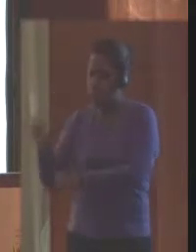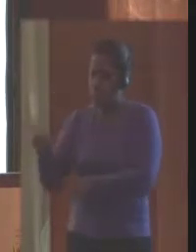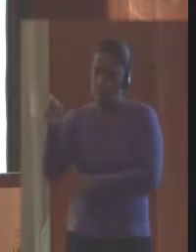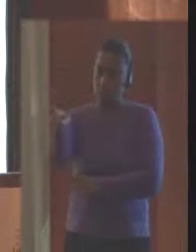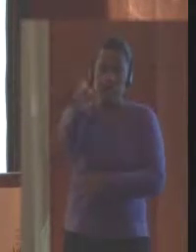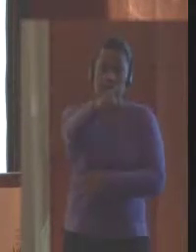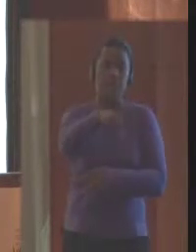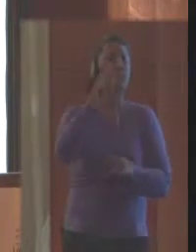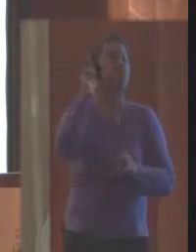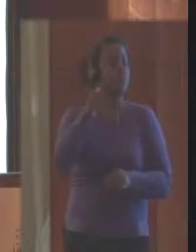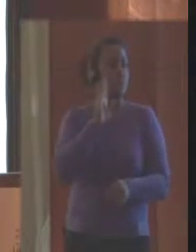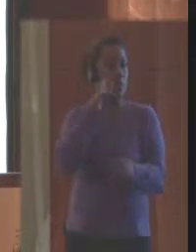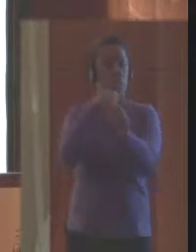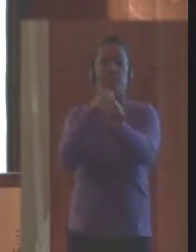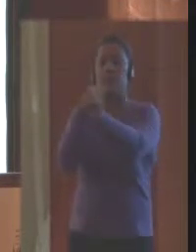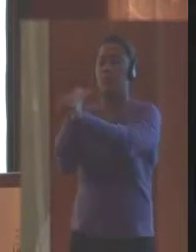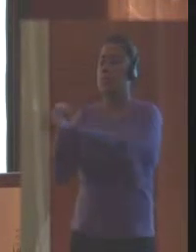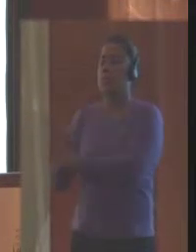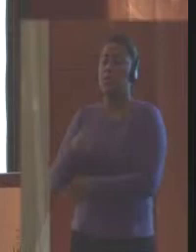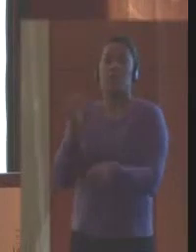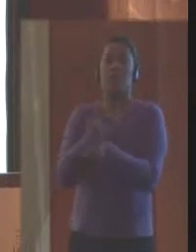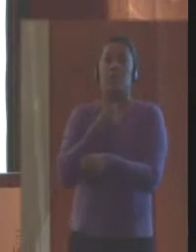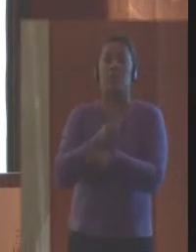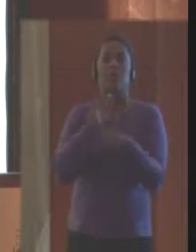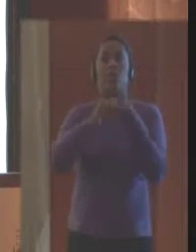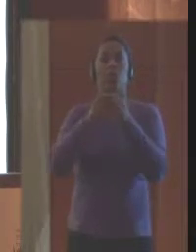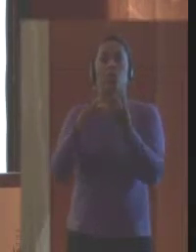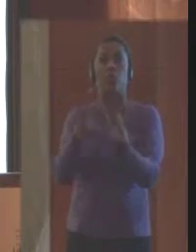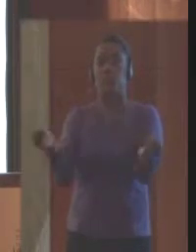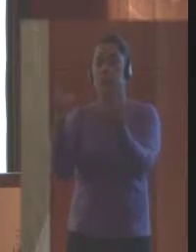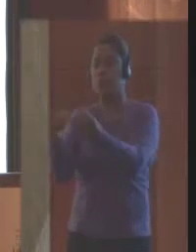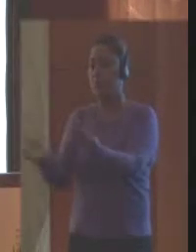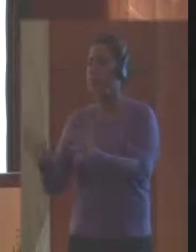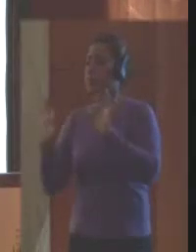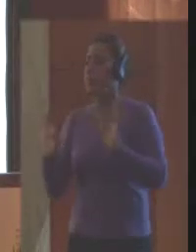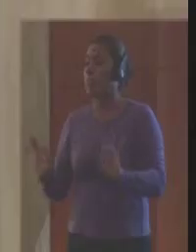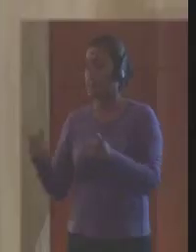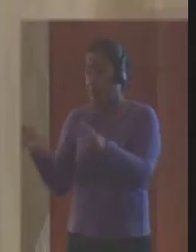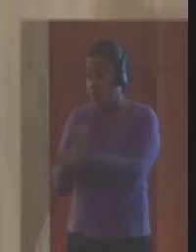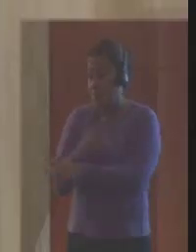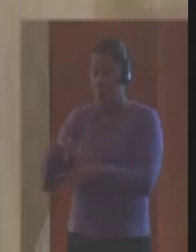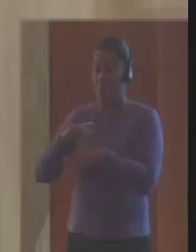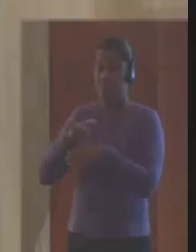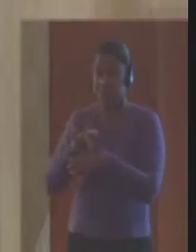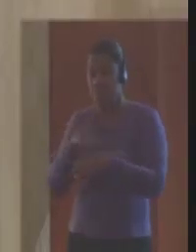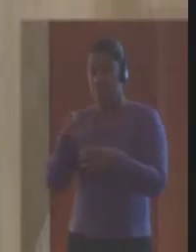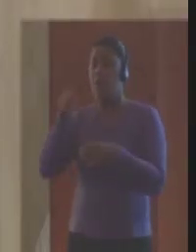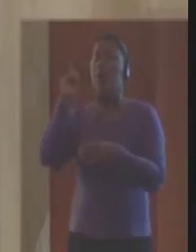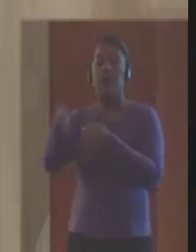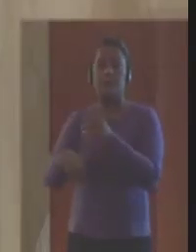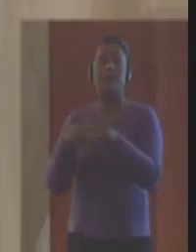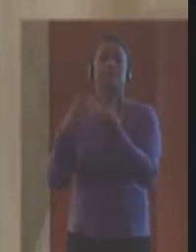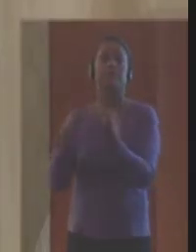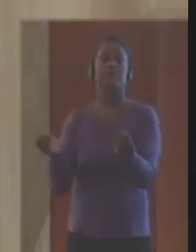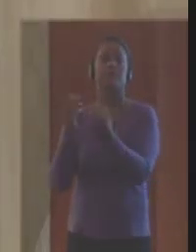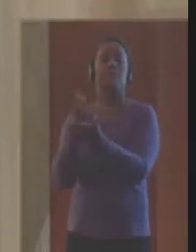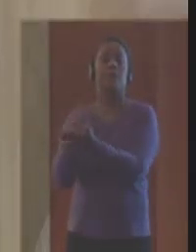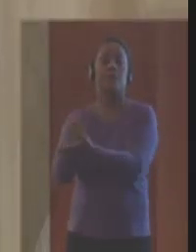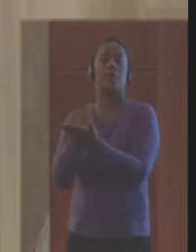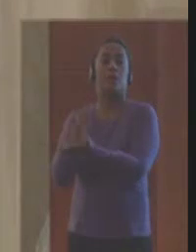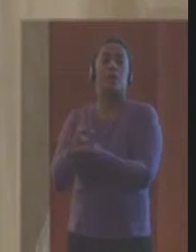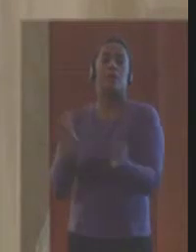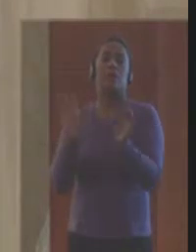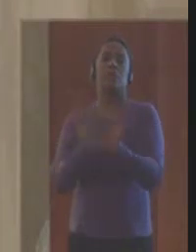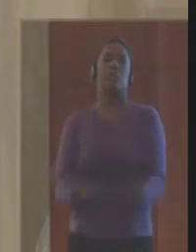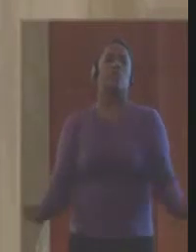definir intervención para resolver los problemas donde ya hay unas condiciones de riesgo. Y una elemental y muy importante,